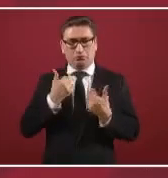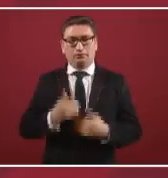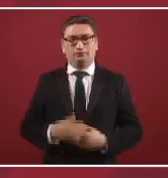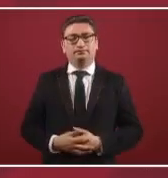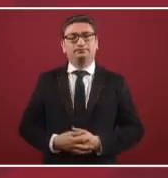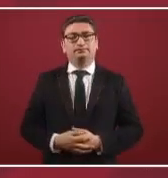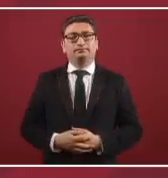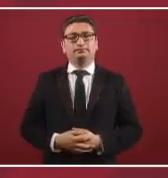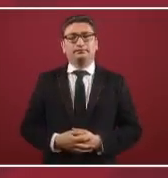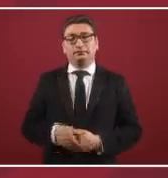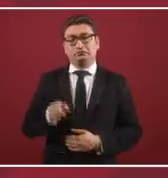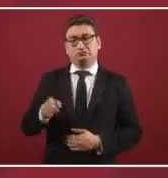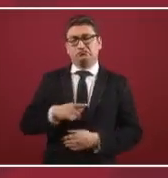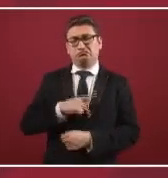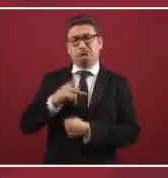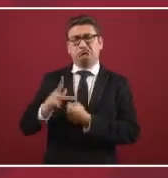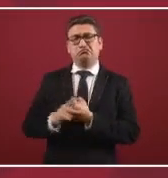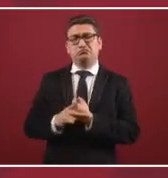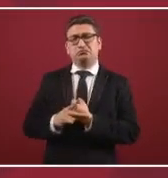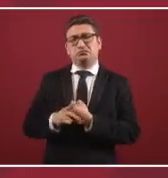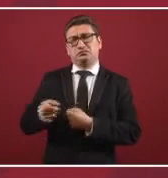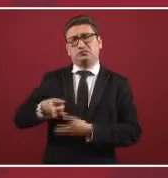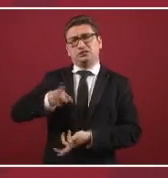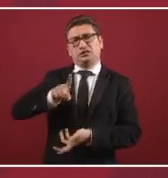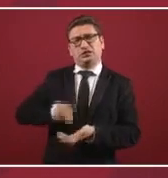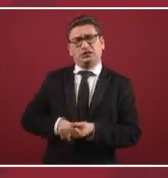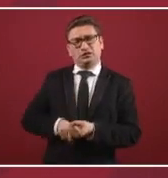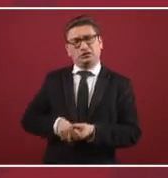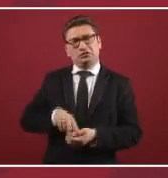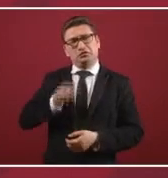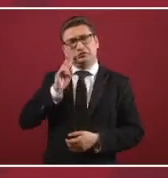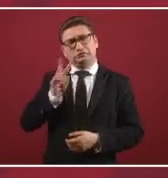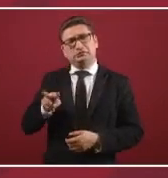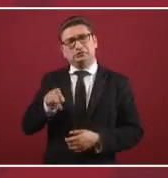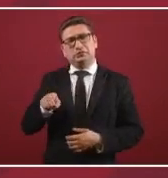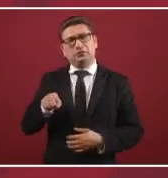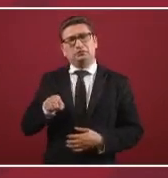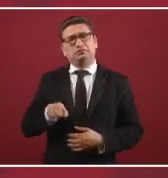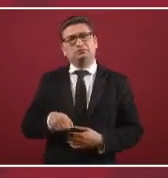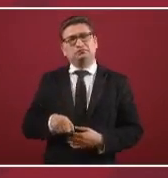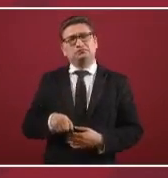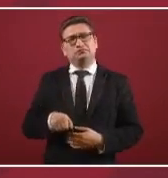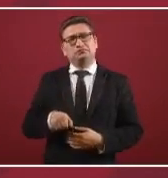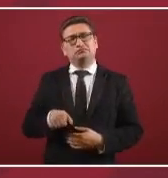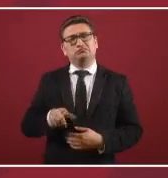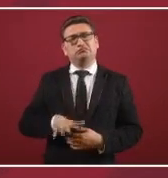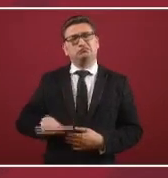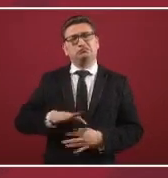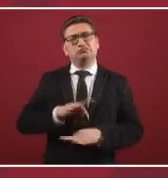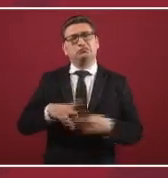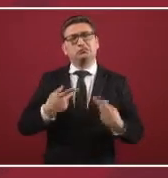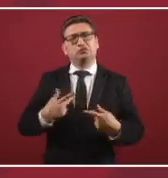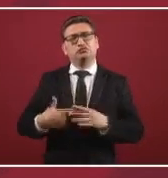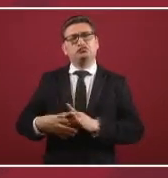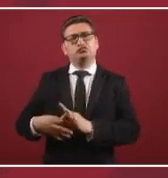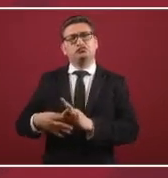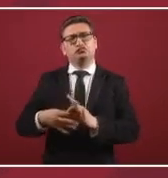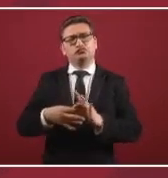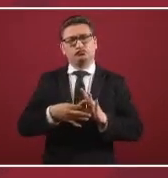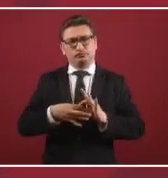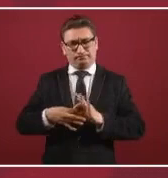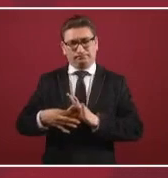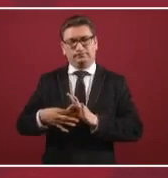y un país que ha sido muy solidario. Yo